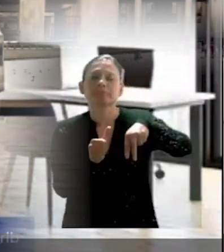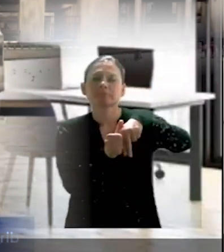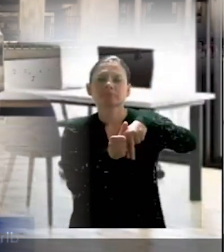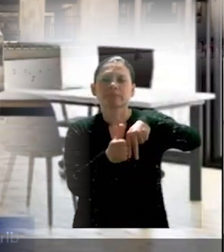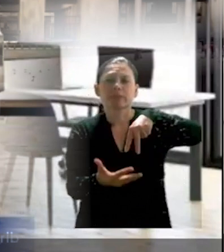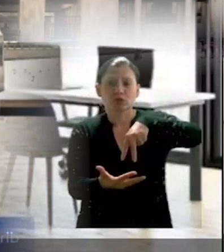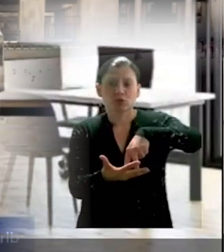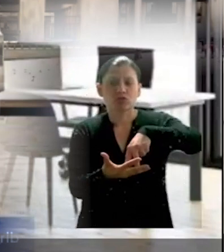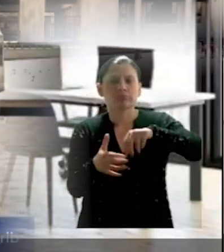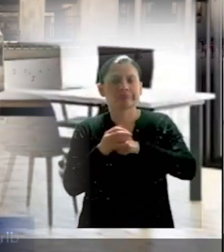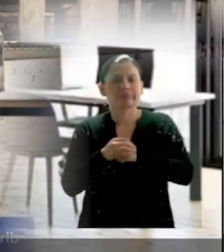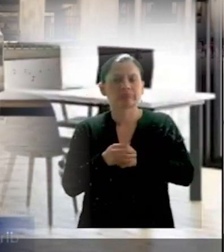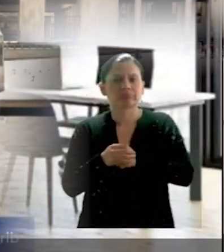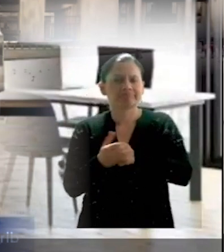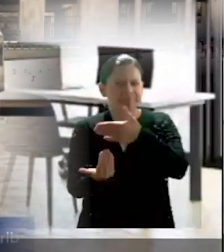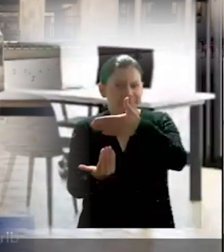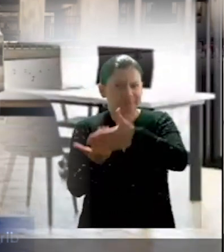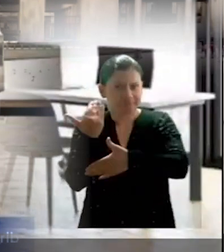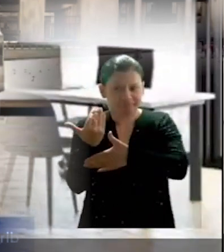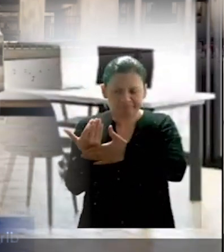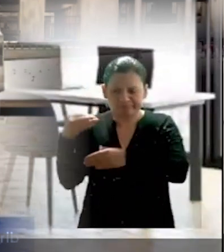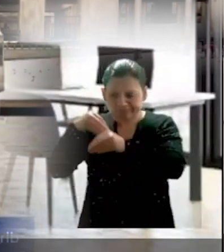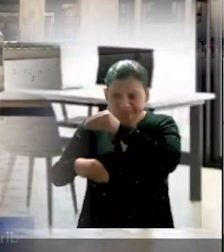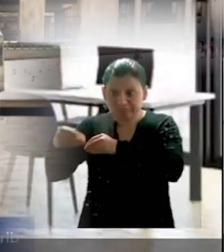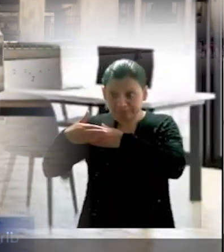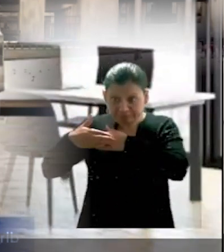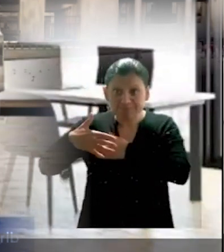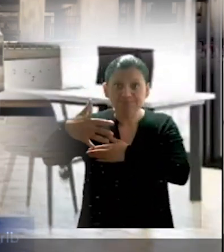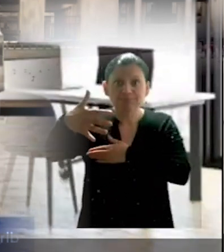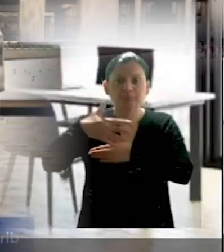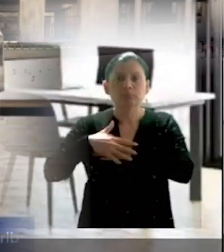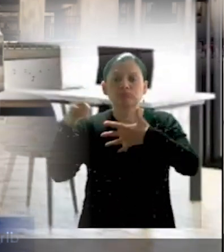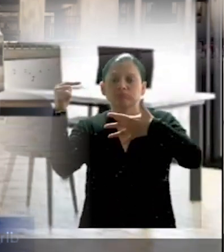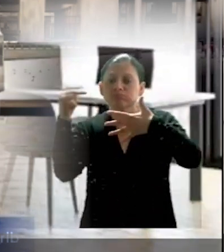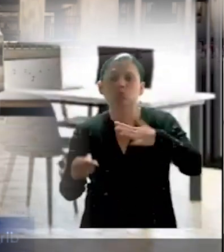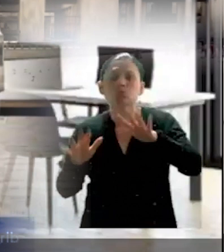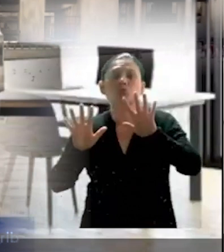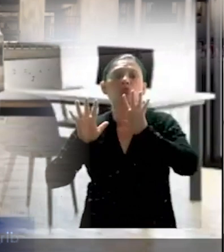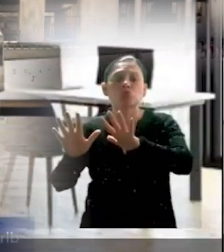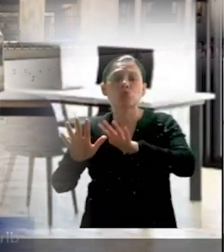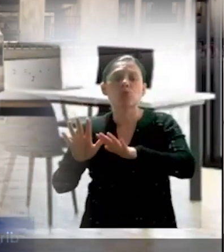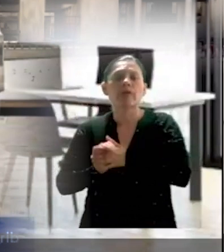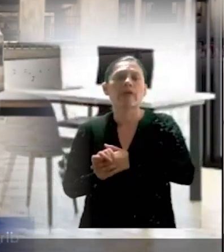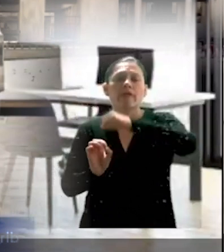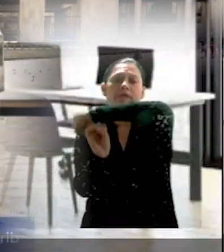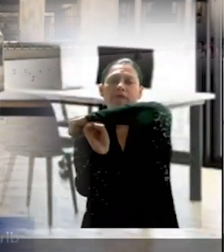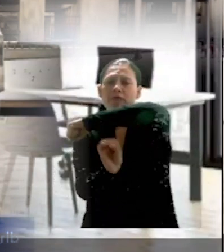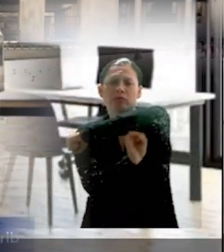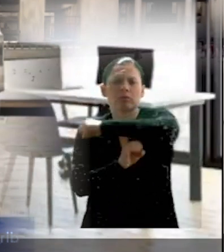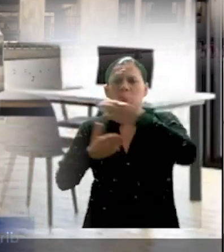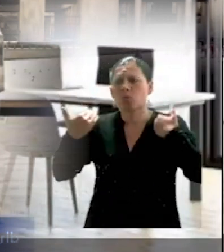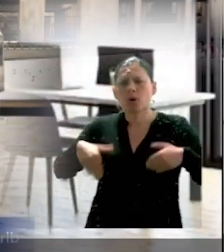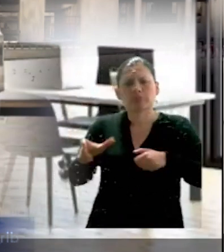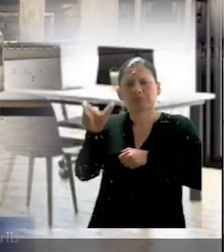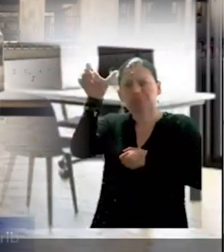desde el principio exponía unos elementos universales que permitían que cualquier ciudadano accediera a ella como una herramienta